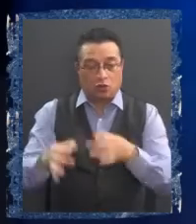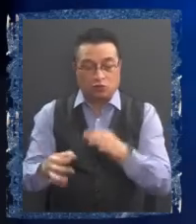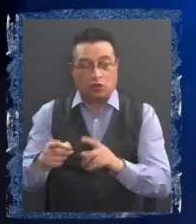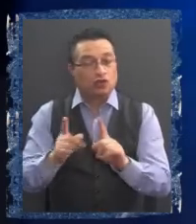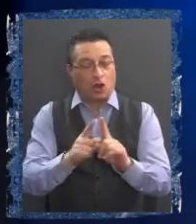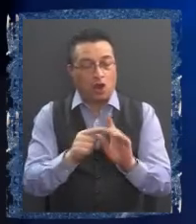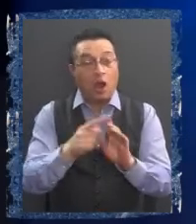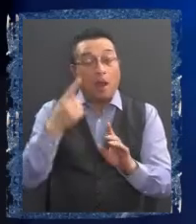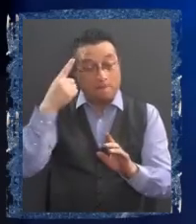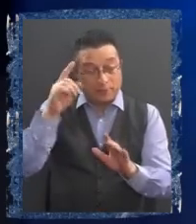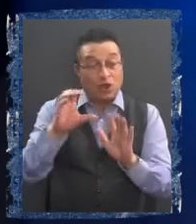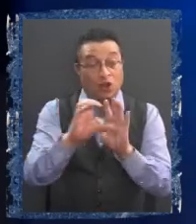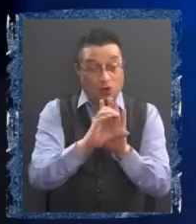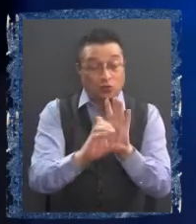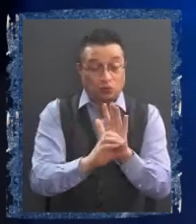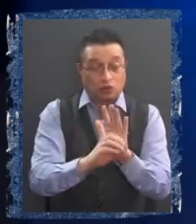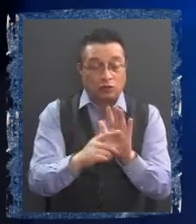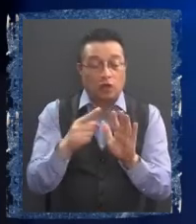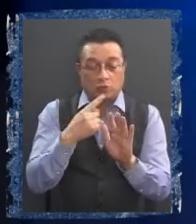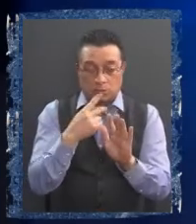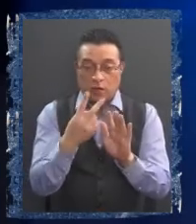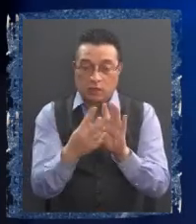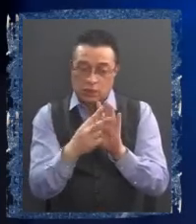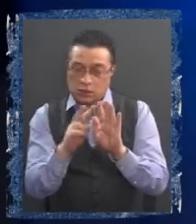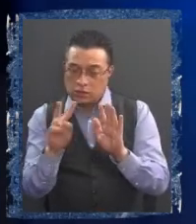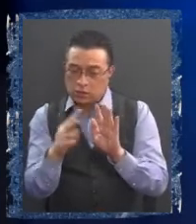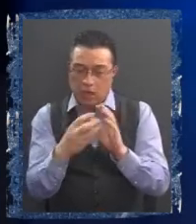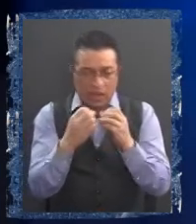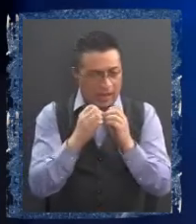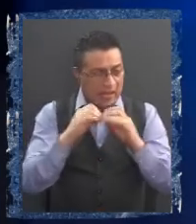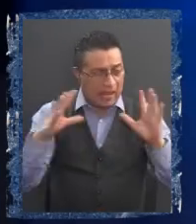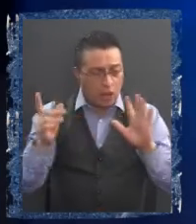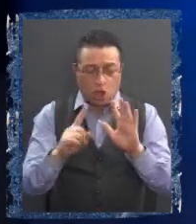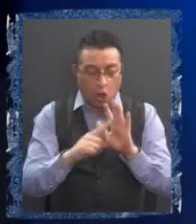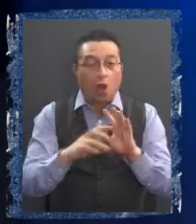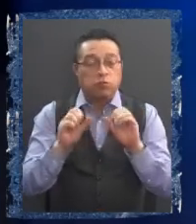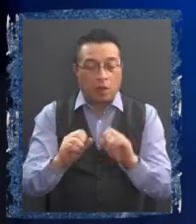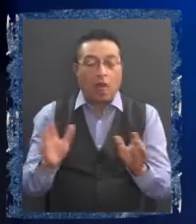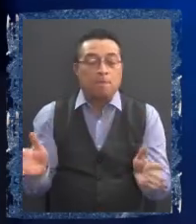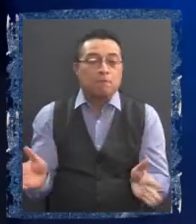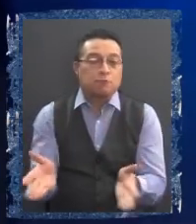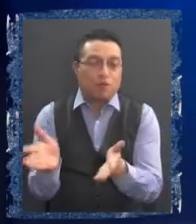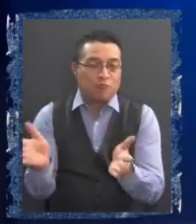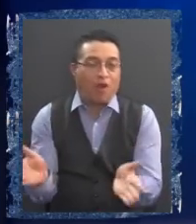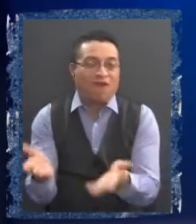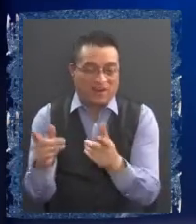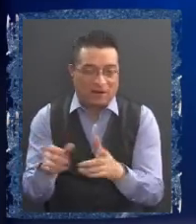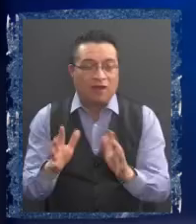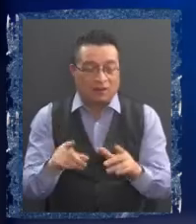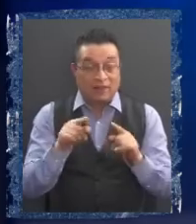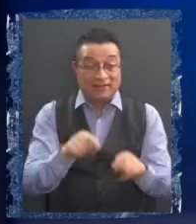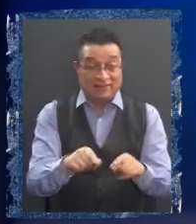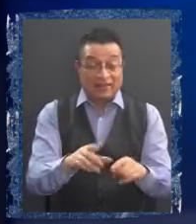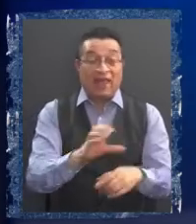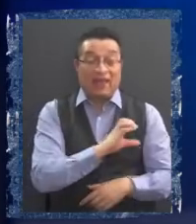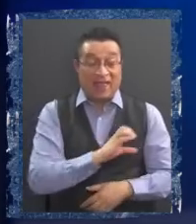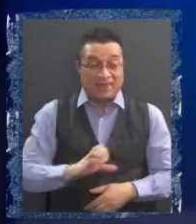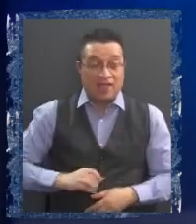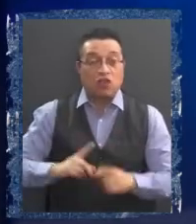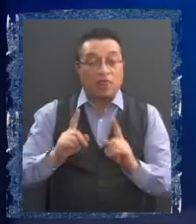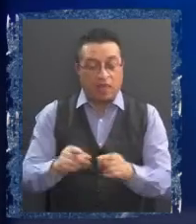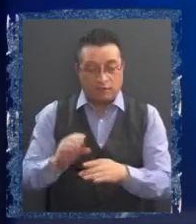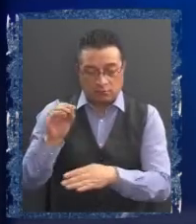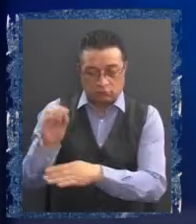las constituciones ambiguas o indeterminadas pueden promoverla. Fíjate una frase que dice: el Estado deberá proveer las